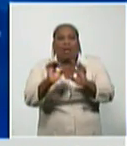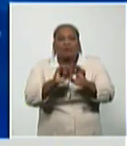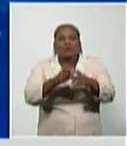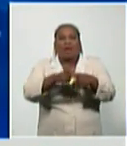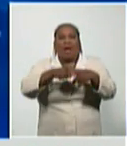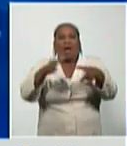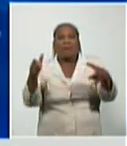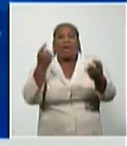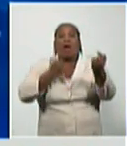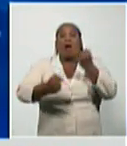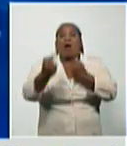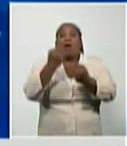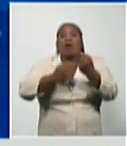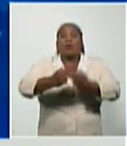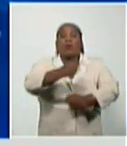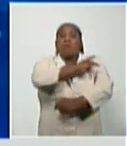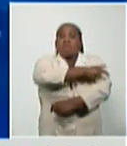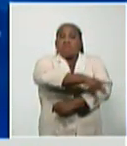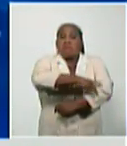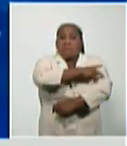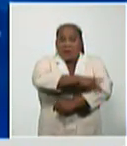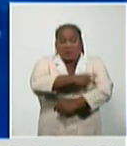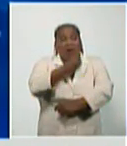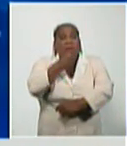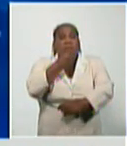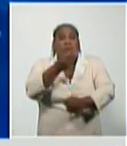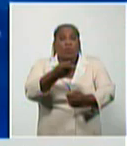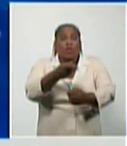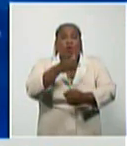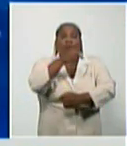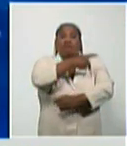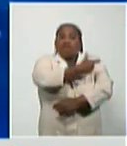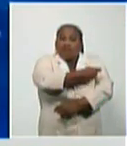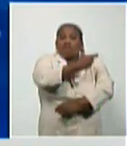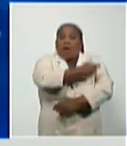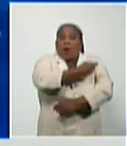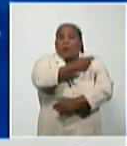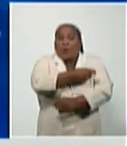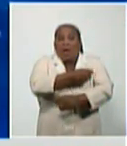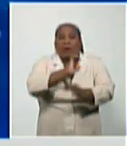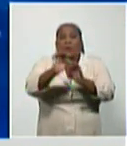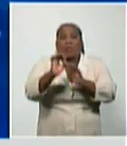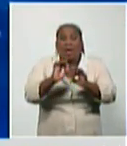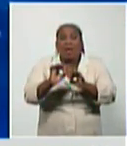naciones, por supuesto, algunas naciones que han podido inmunizar, y aún así las cifras crecen por día en el mundo. Sí,